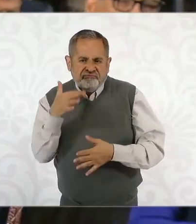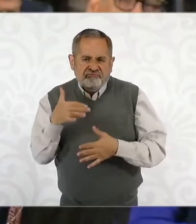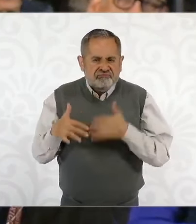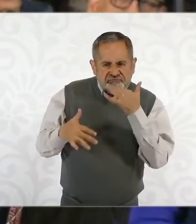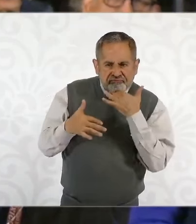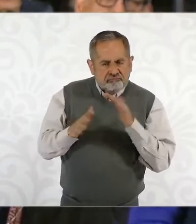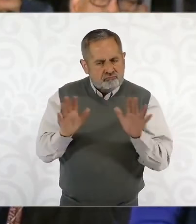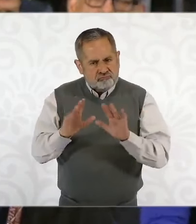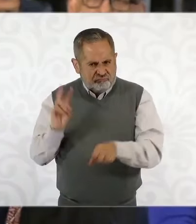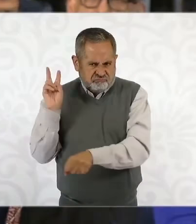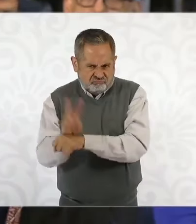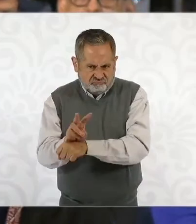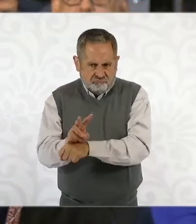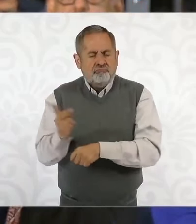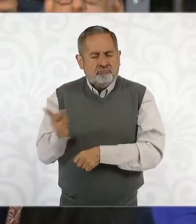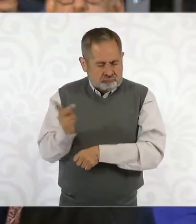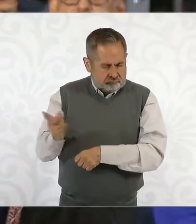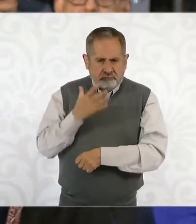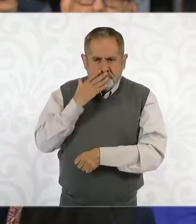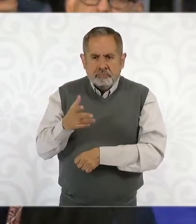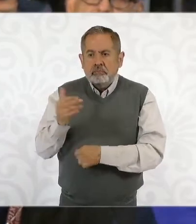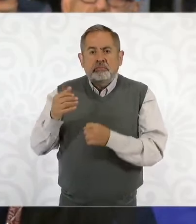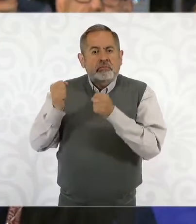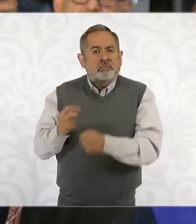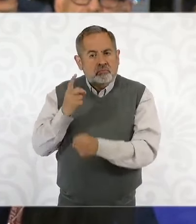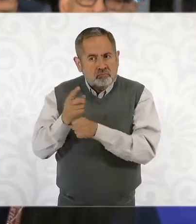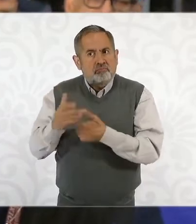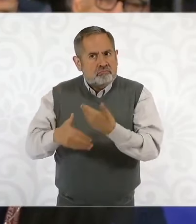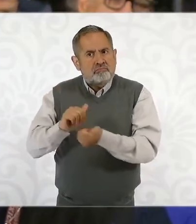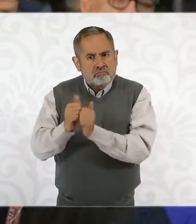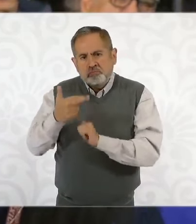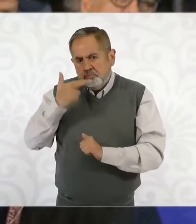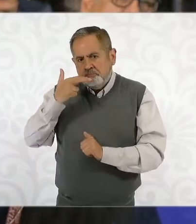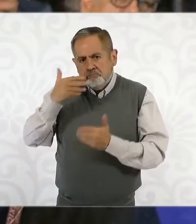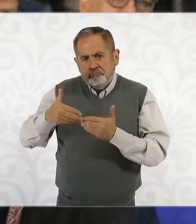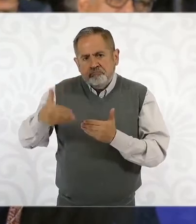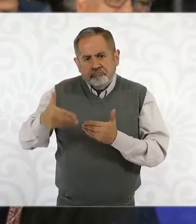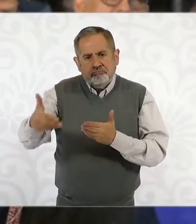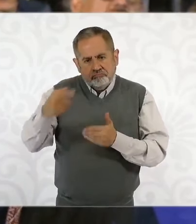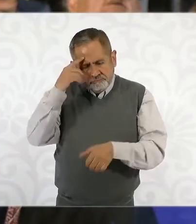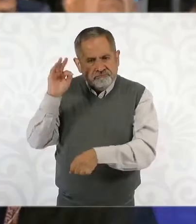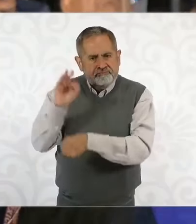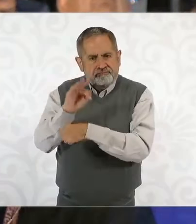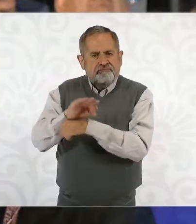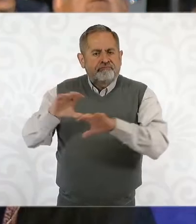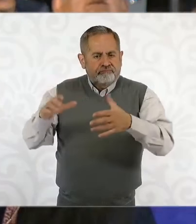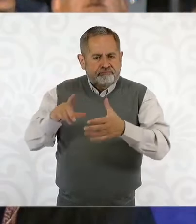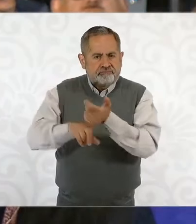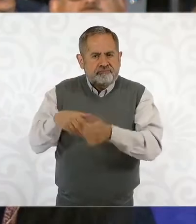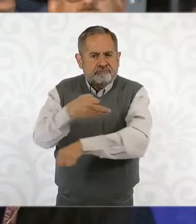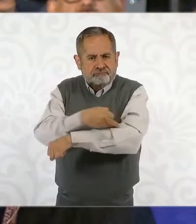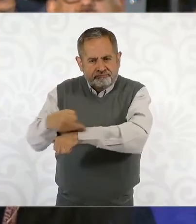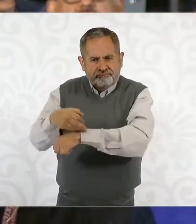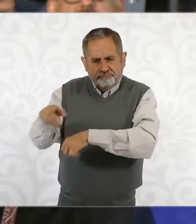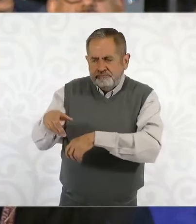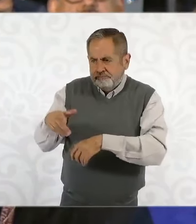la justicia. Además, el Estado ha reportado avances en seguridad y recientemente se han impulsado acciones para proteger el patrimonio de las familias frente al